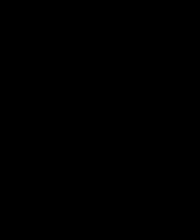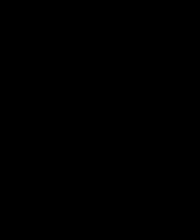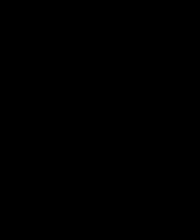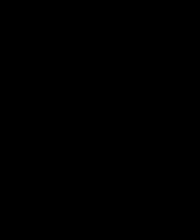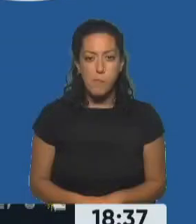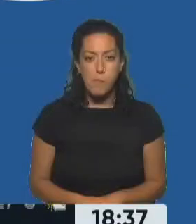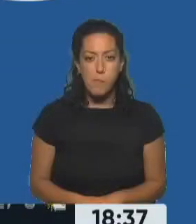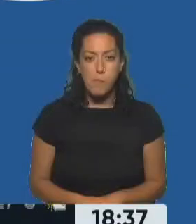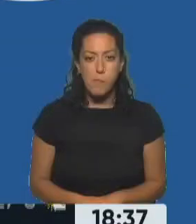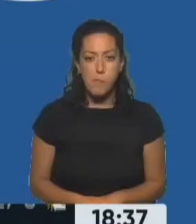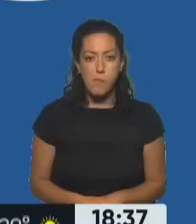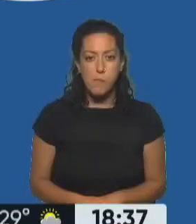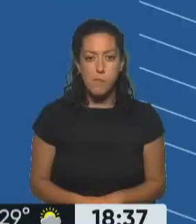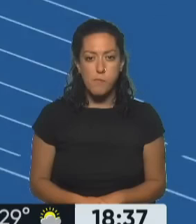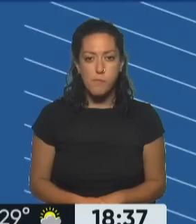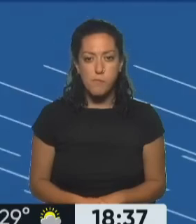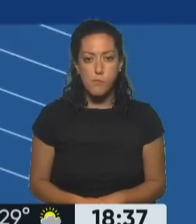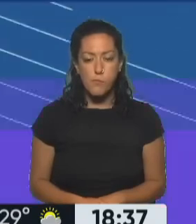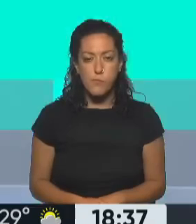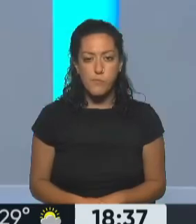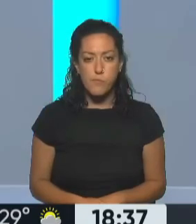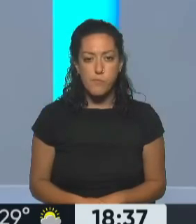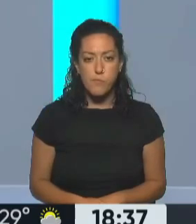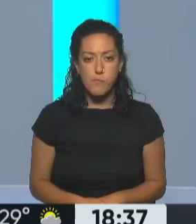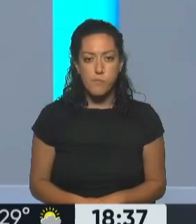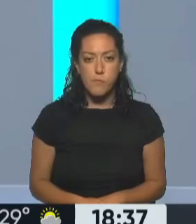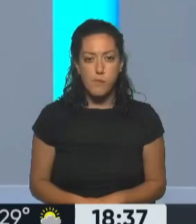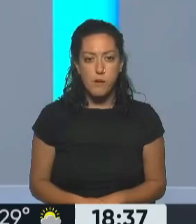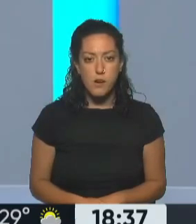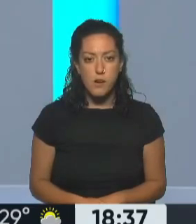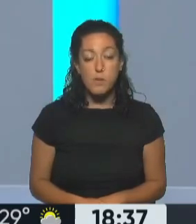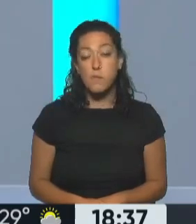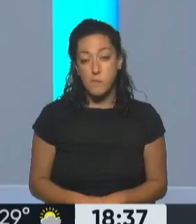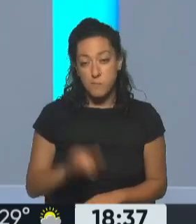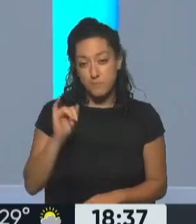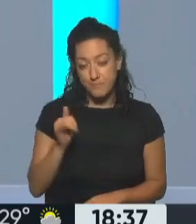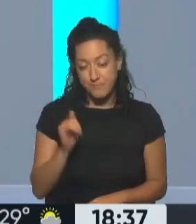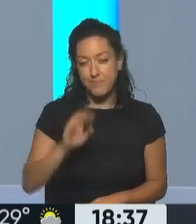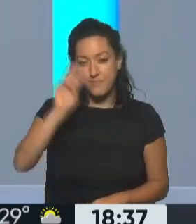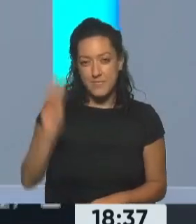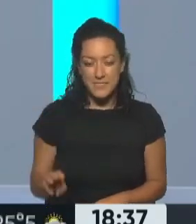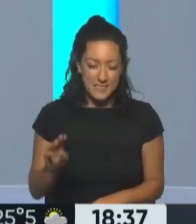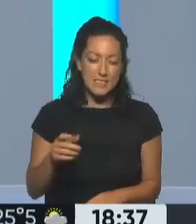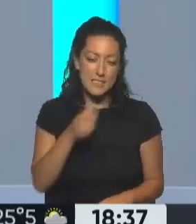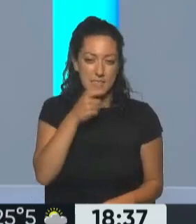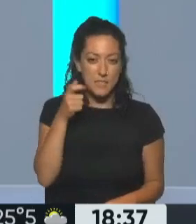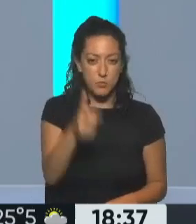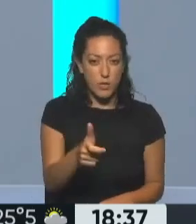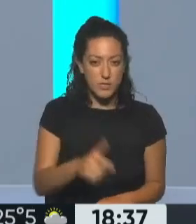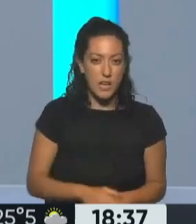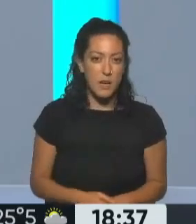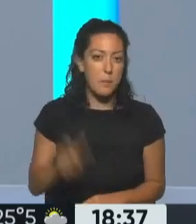Bienvenidos a Infobar. Empezó febrero y la Administración Nacional de la Seguridad Social, ANSES, comenzará a pagar a sus jubilados